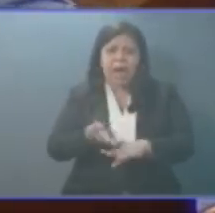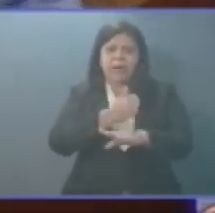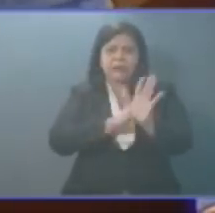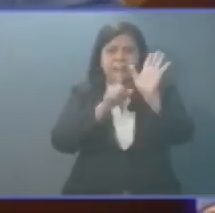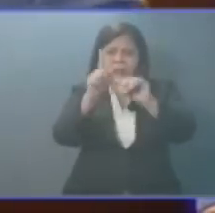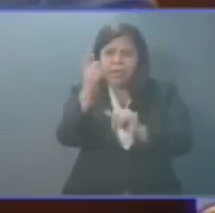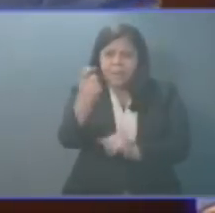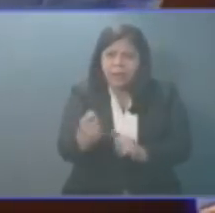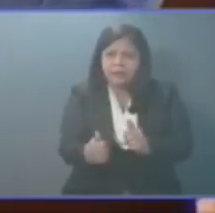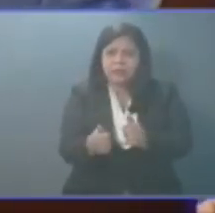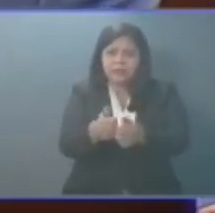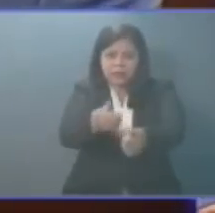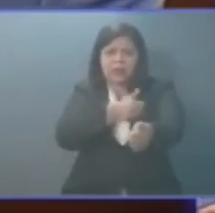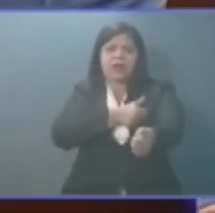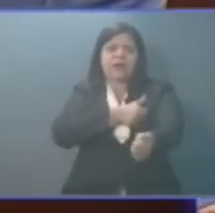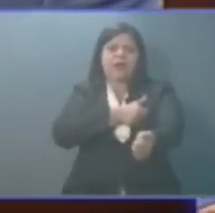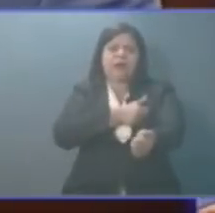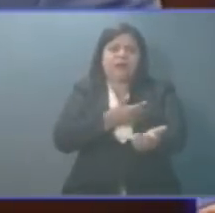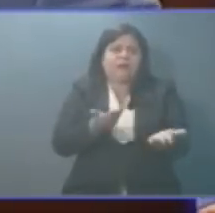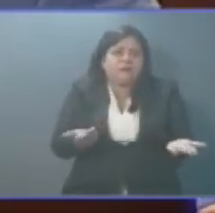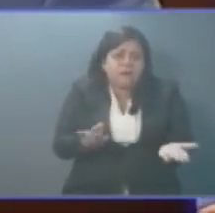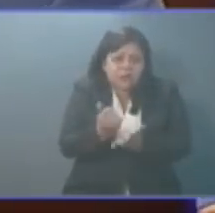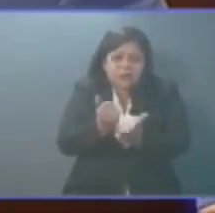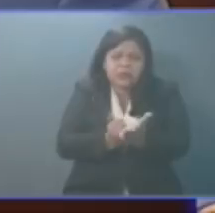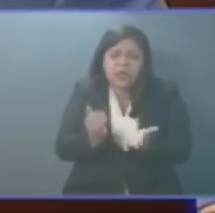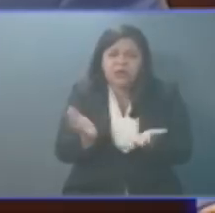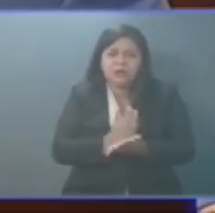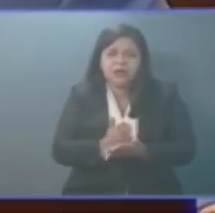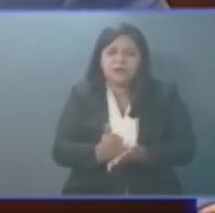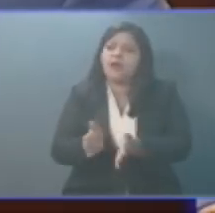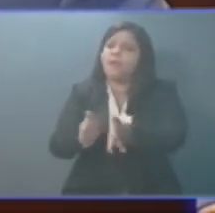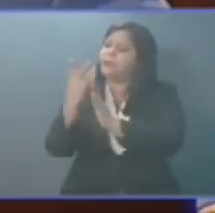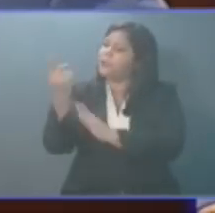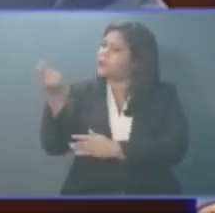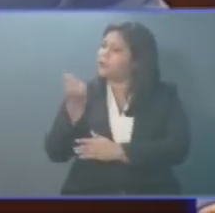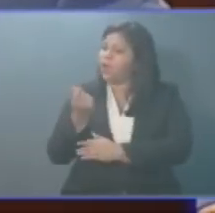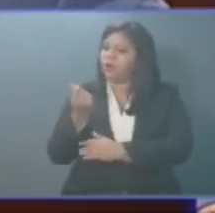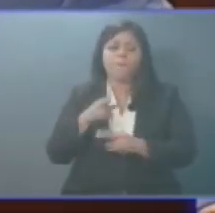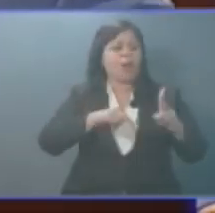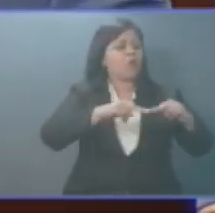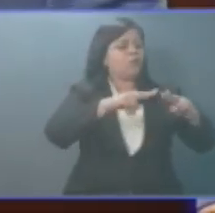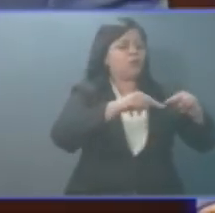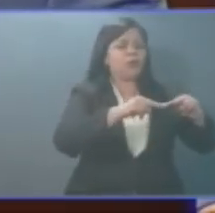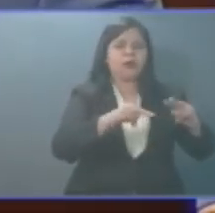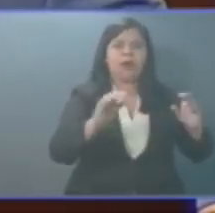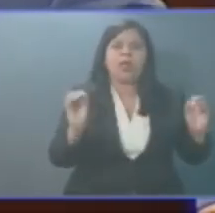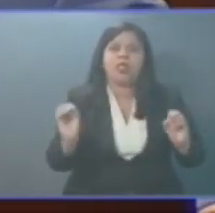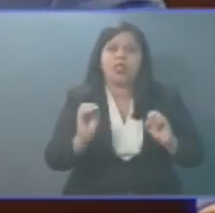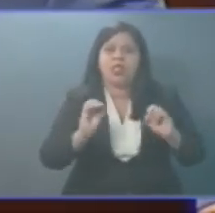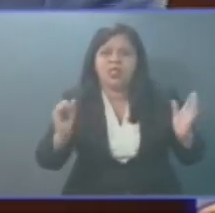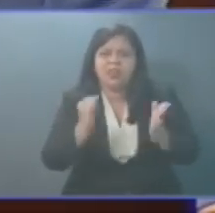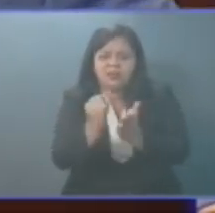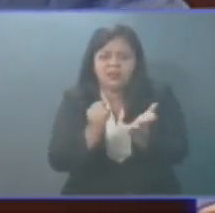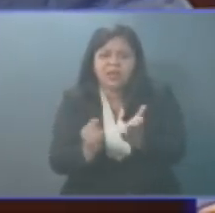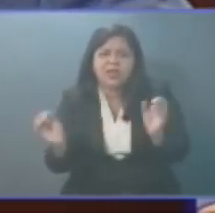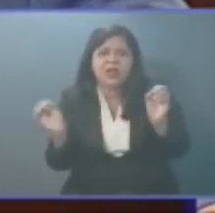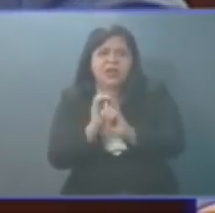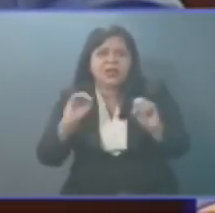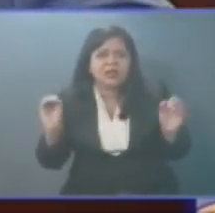de retraso en el diseño. Es decir, estaban pidiendo dinero para construir una obra que ni tan siquiera tenían el